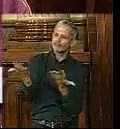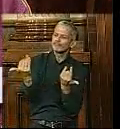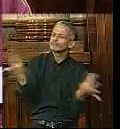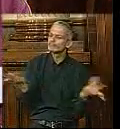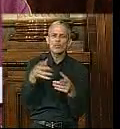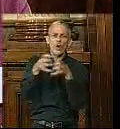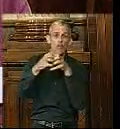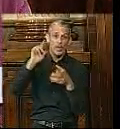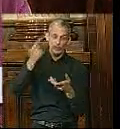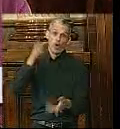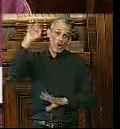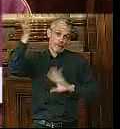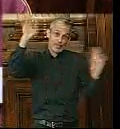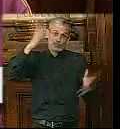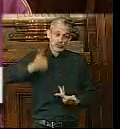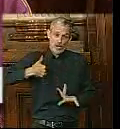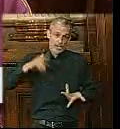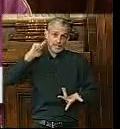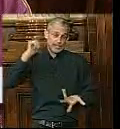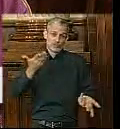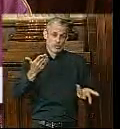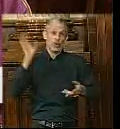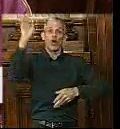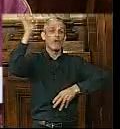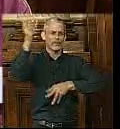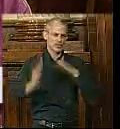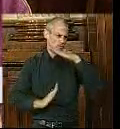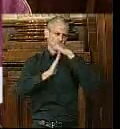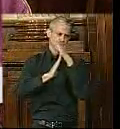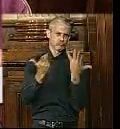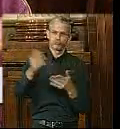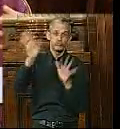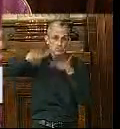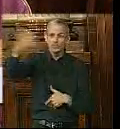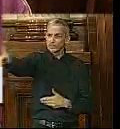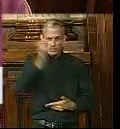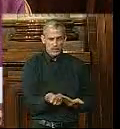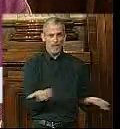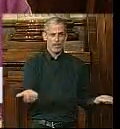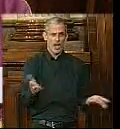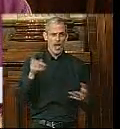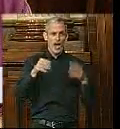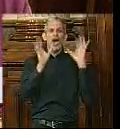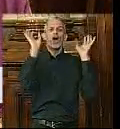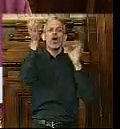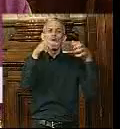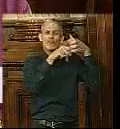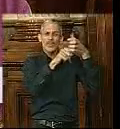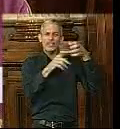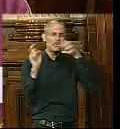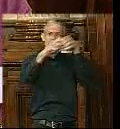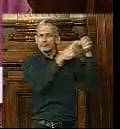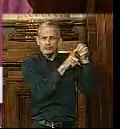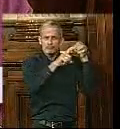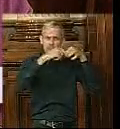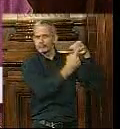más específicamente con la Confederación Argentina de Sordomudos, que es quien nuclea a las asociaciones de sordos de nuestro